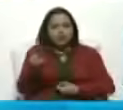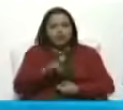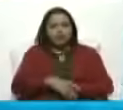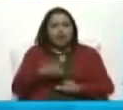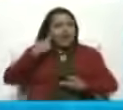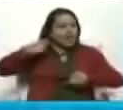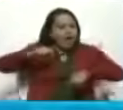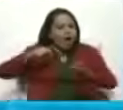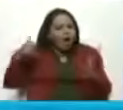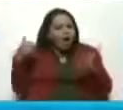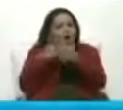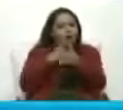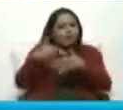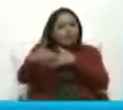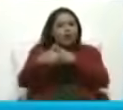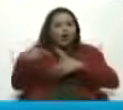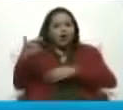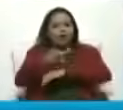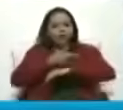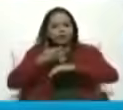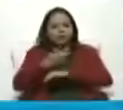intentar golpes de Estado.